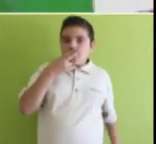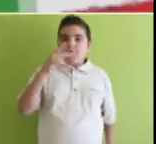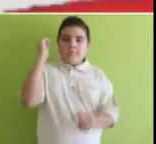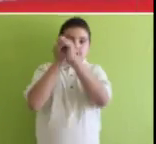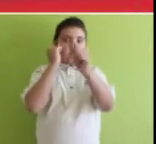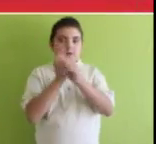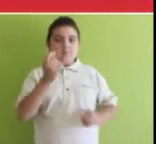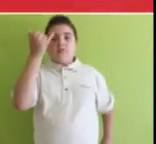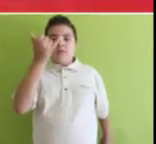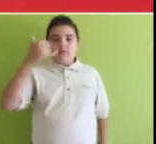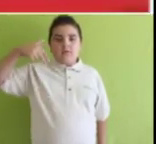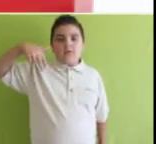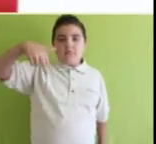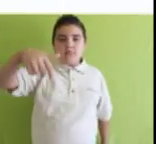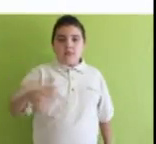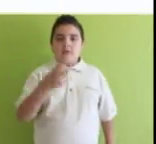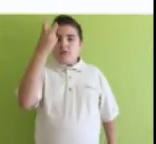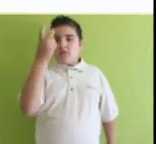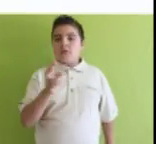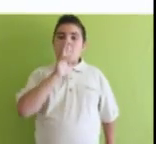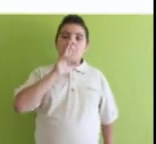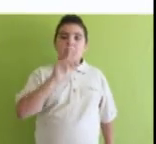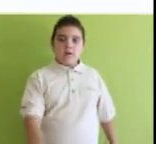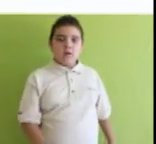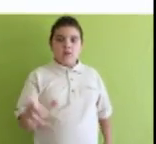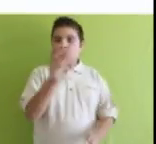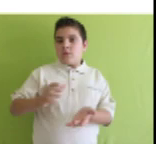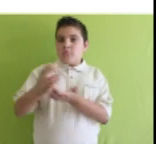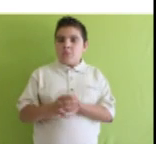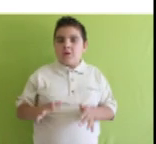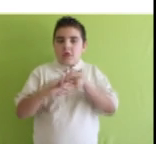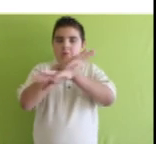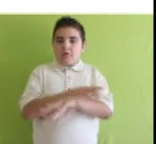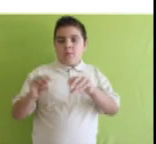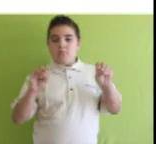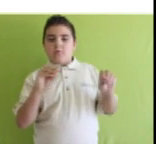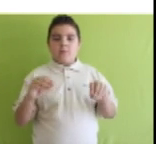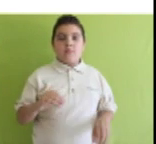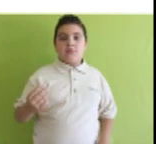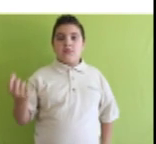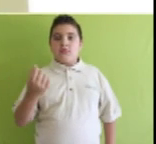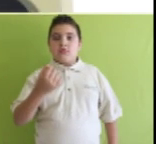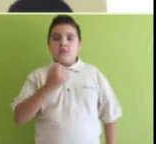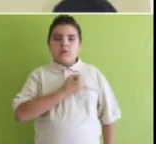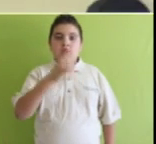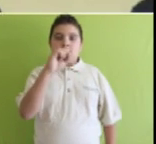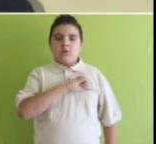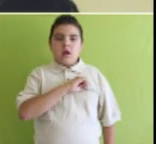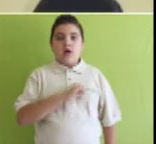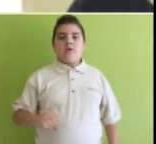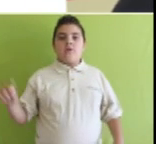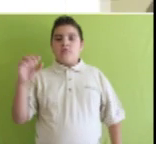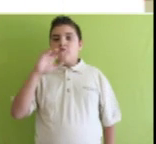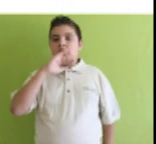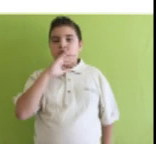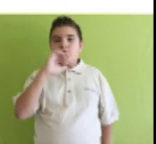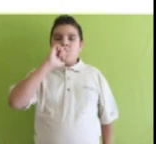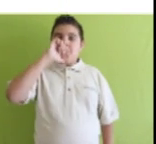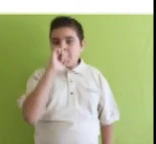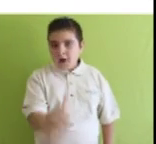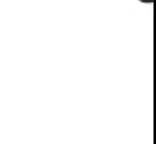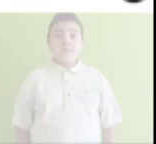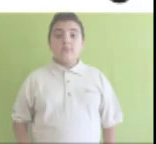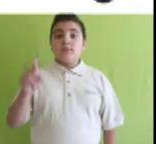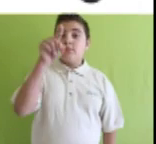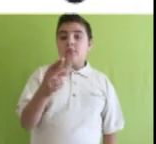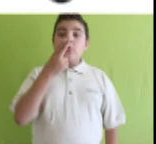Recuerda, la combinación de bicicleta, transporte público y caminar son lo ideal. Transforma tu ciudad moviéndote sano y sin